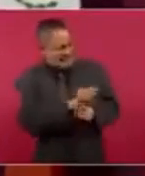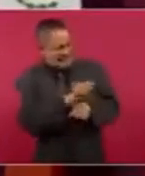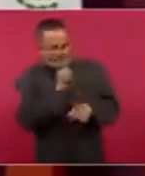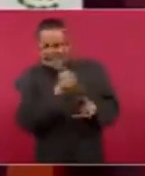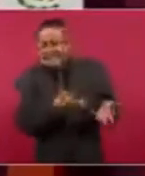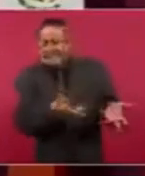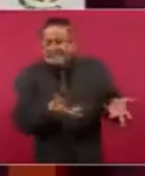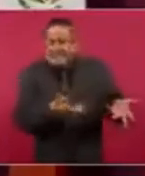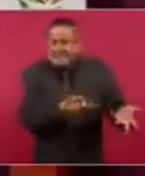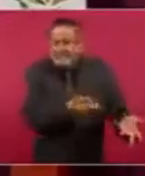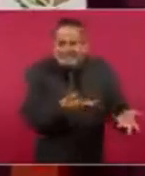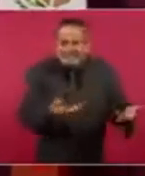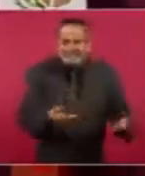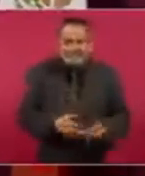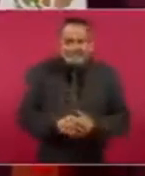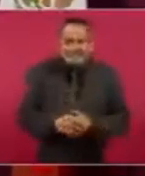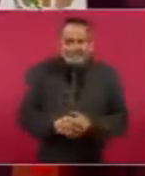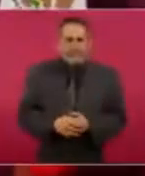los que